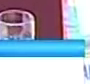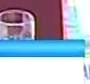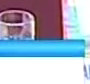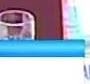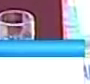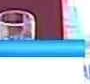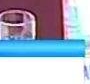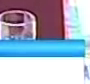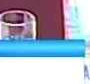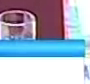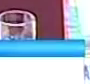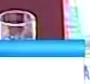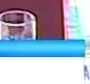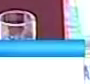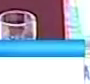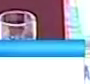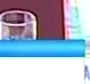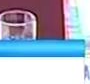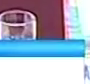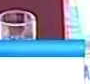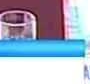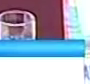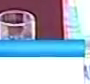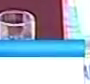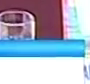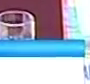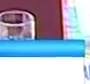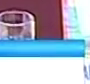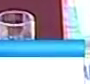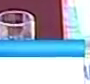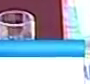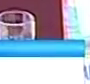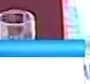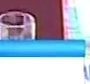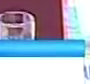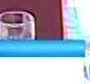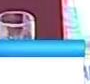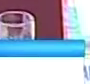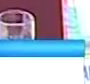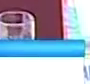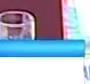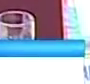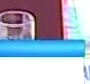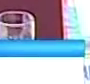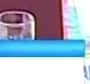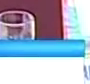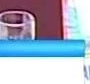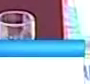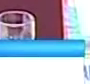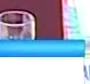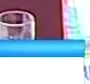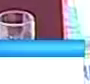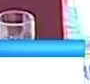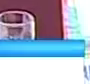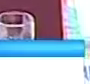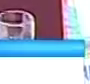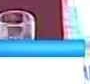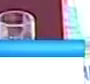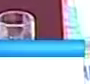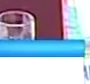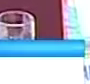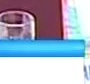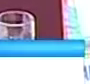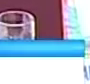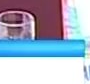y para todas las sesiones subsiguientes estamos reiterando la invitación al presidente del Consejo de Ministros y al ministro de